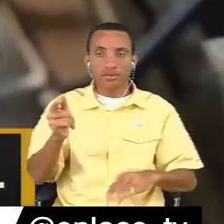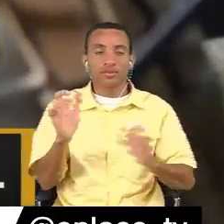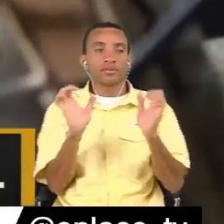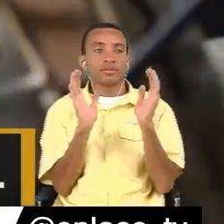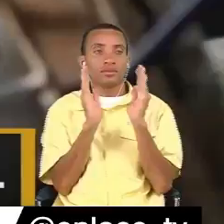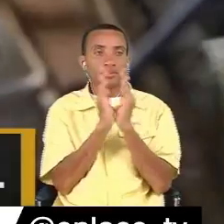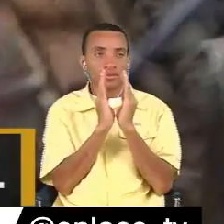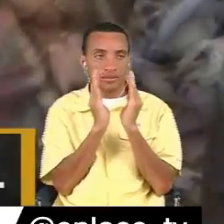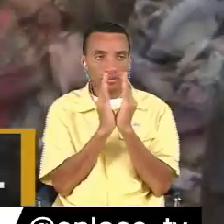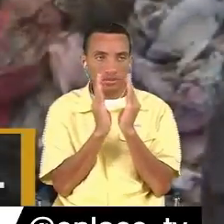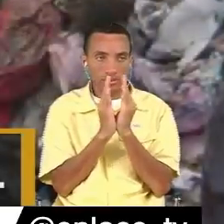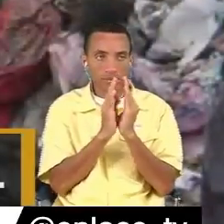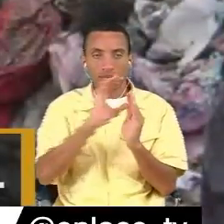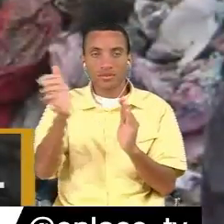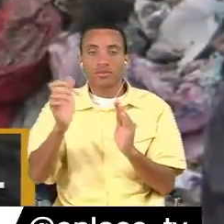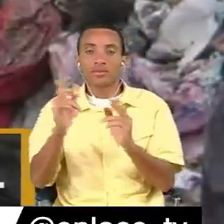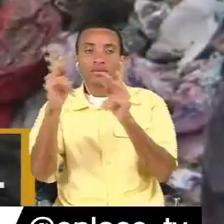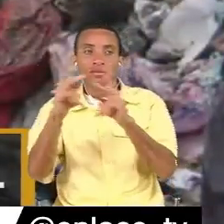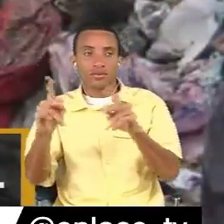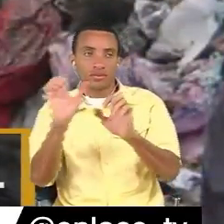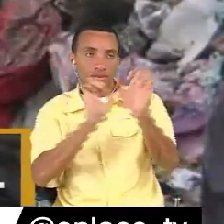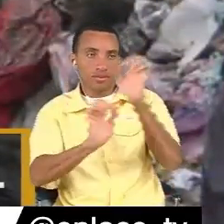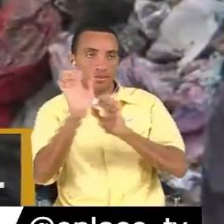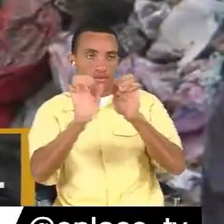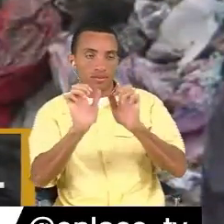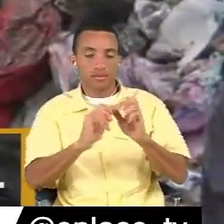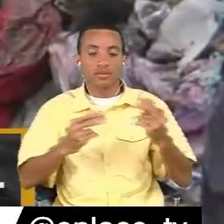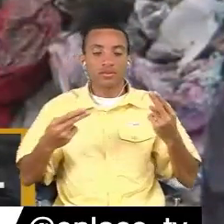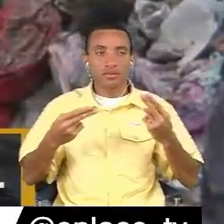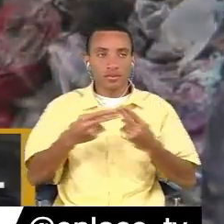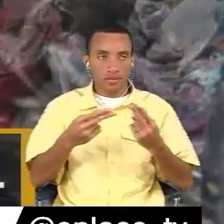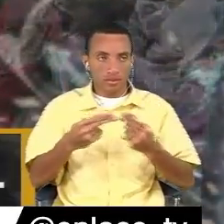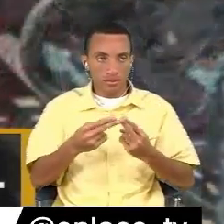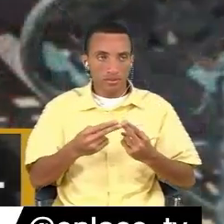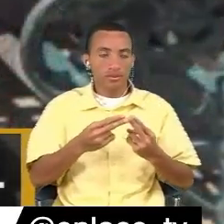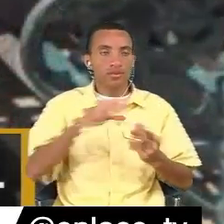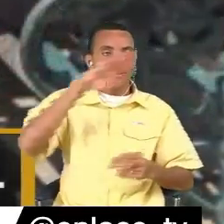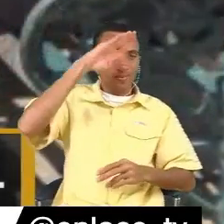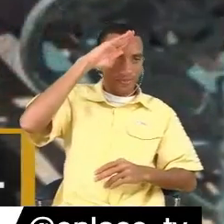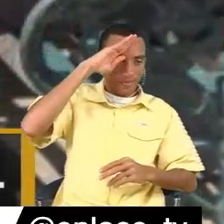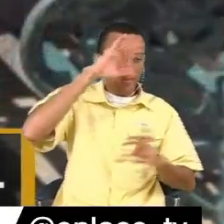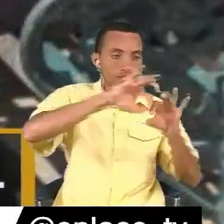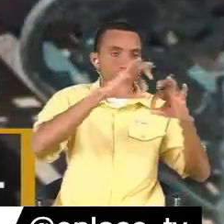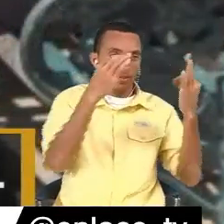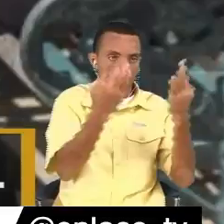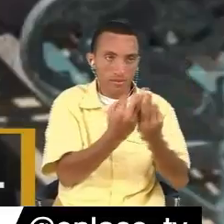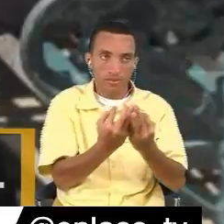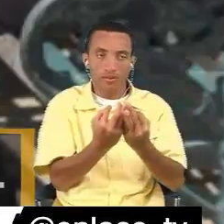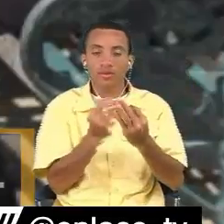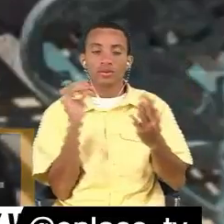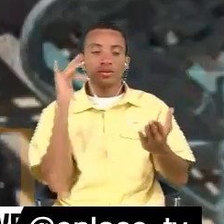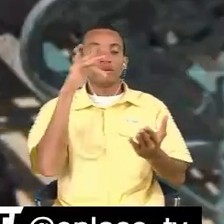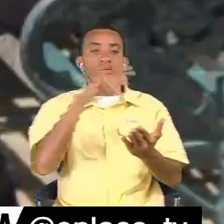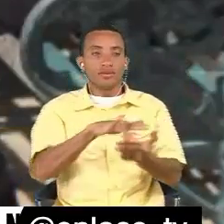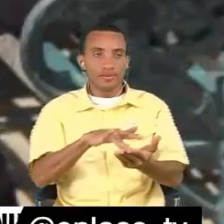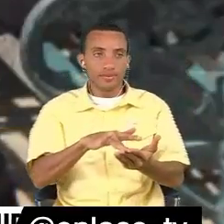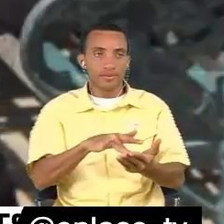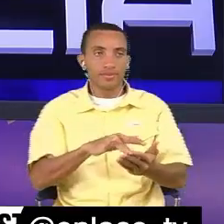Bienestar Familiar, Defensoría Regional del Pueblo, SENA y comisarías de familia, entre otras, estarán presentes en la